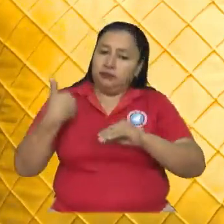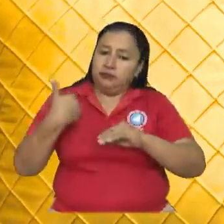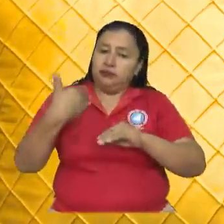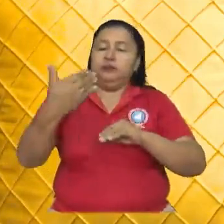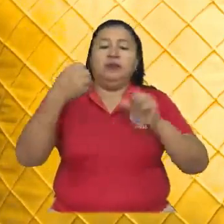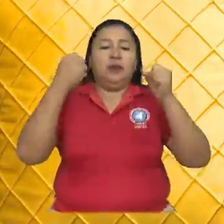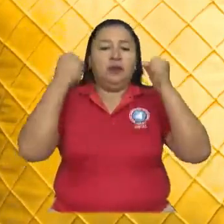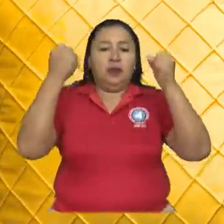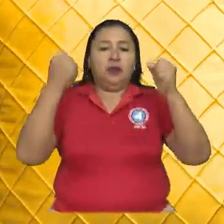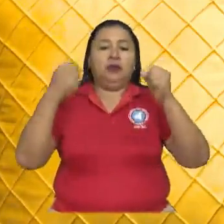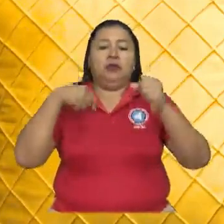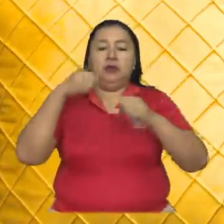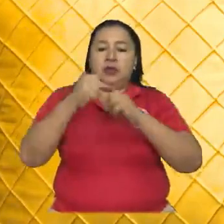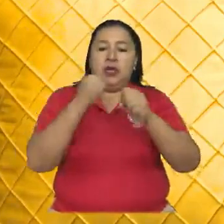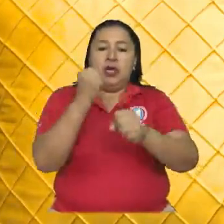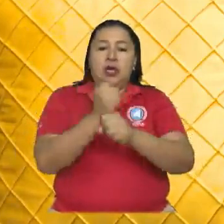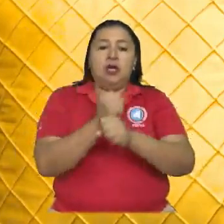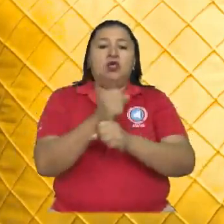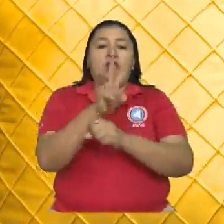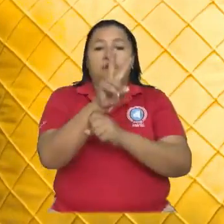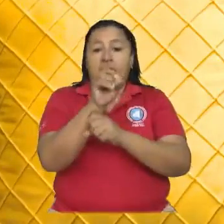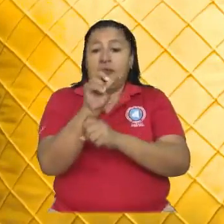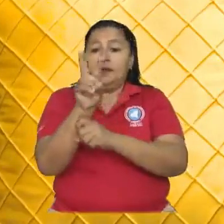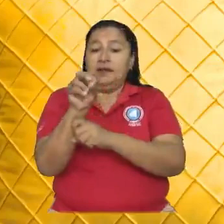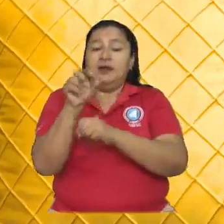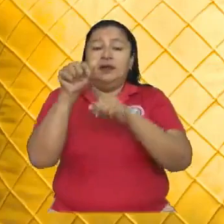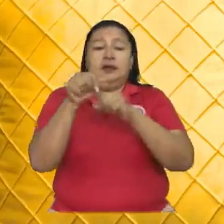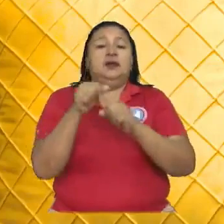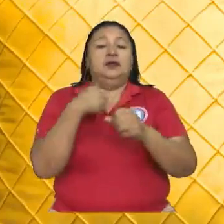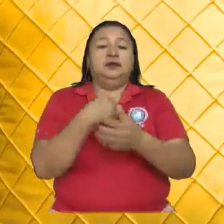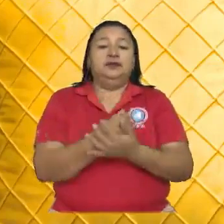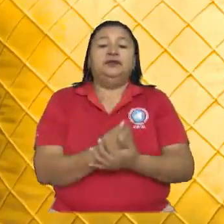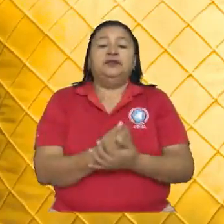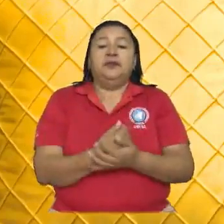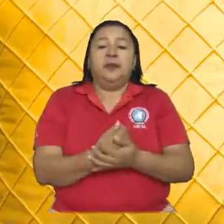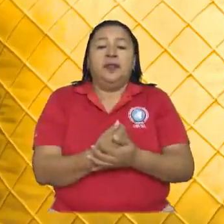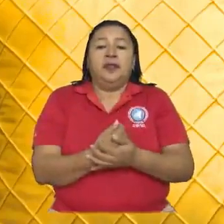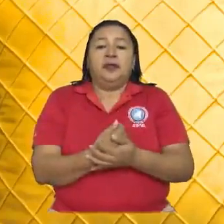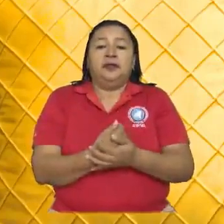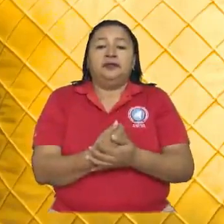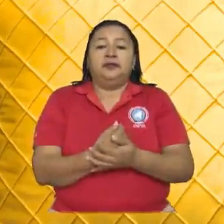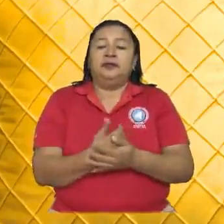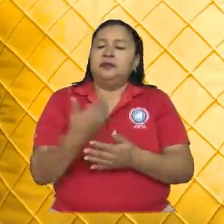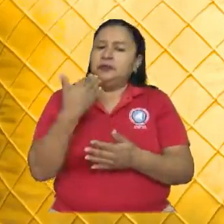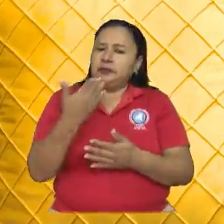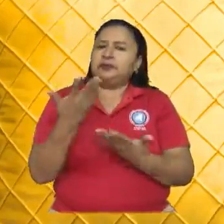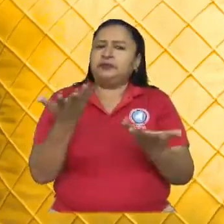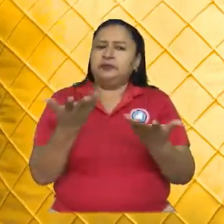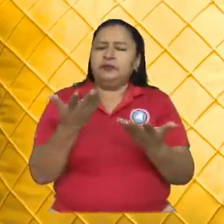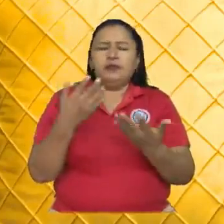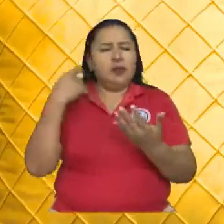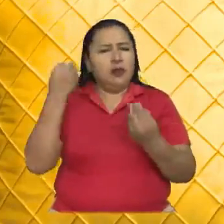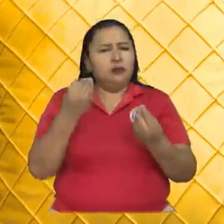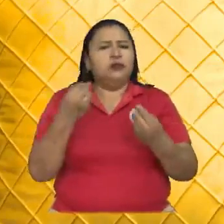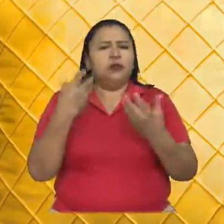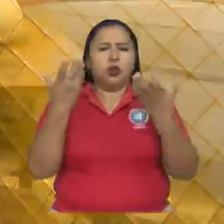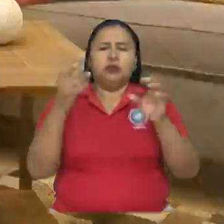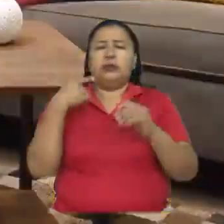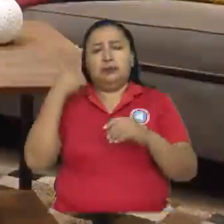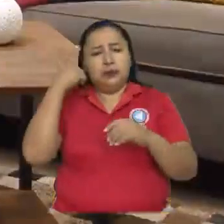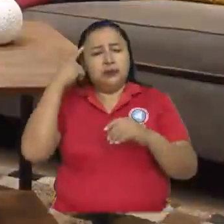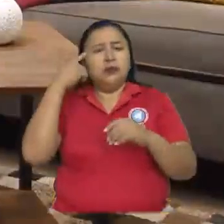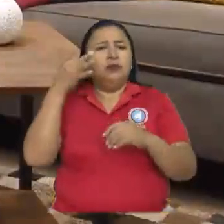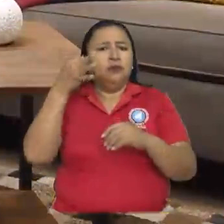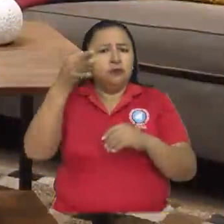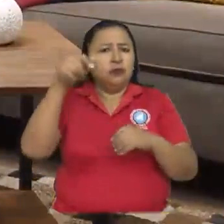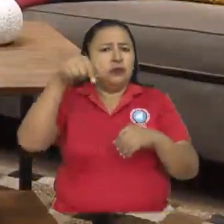en victorias 2020 de la mano de Dios. Y bueno, también muchas perspectivas para el 2020, pero también un